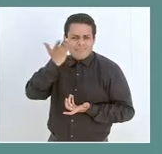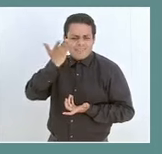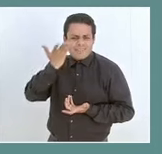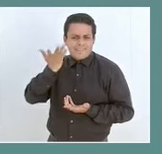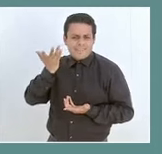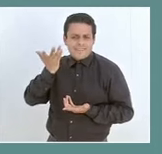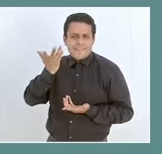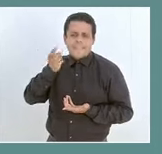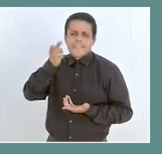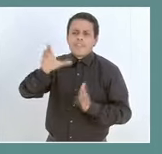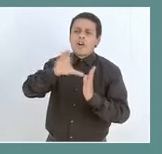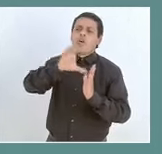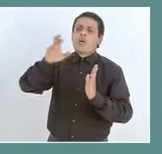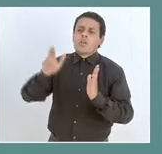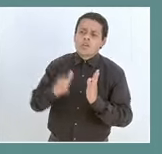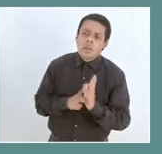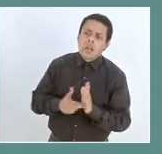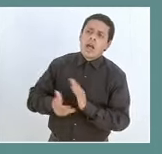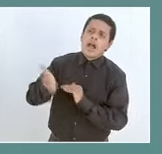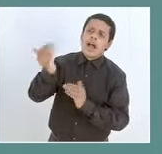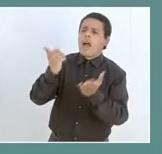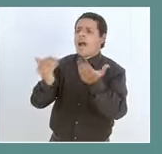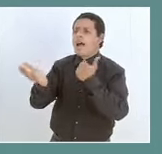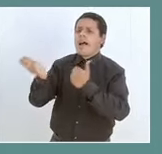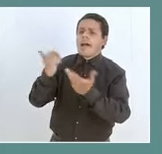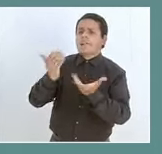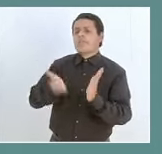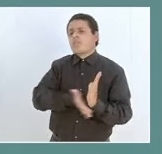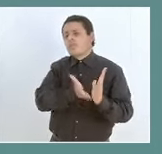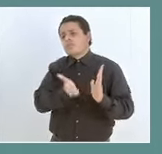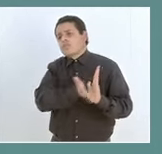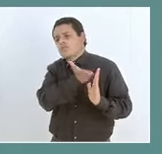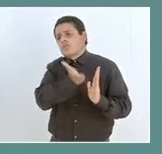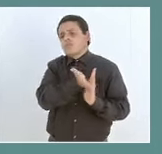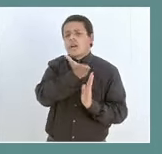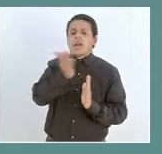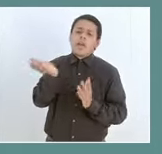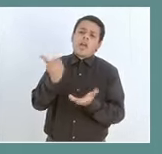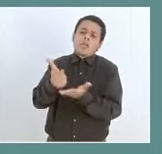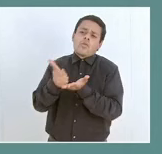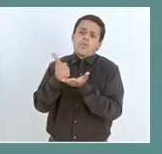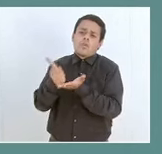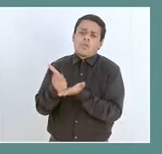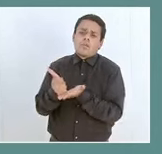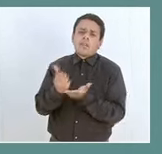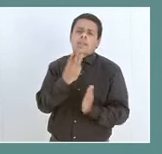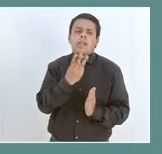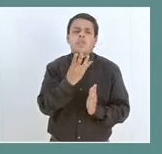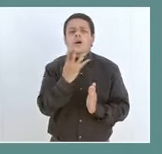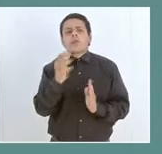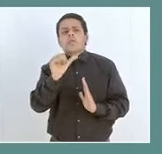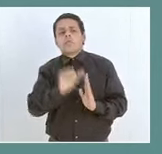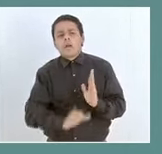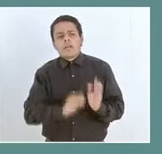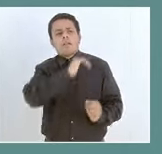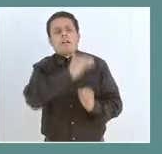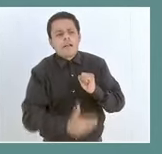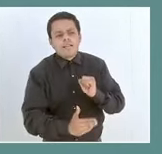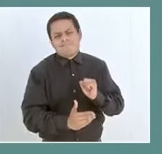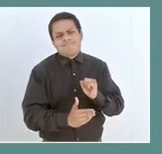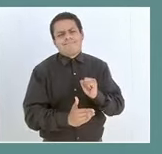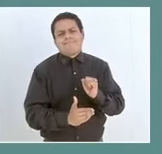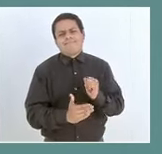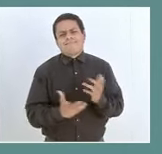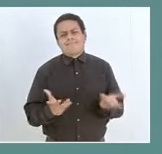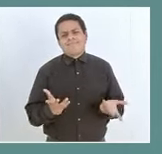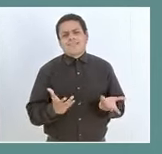de contratación de obras se iba a poder tener terminado un cuartel en 3-4 meses.